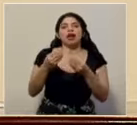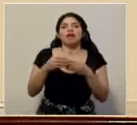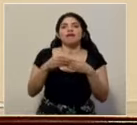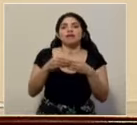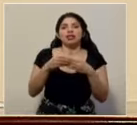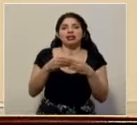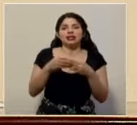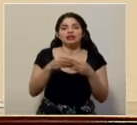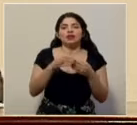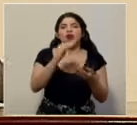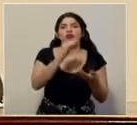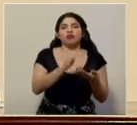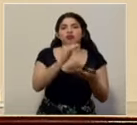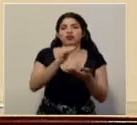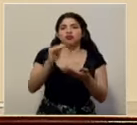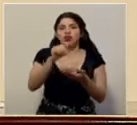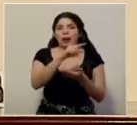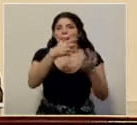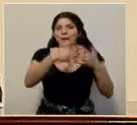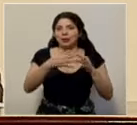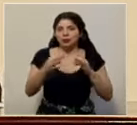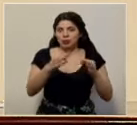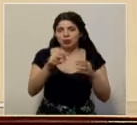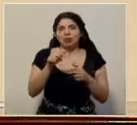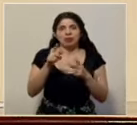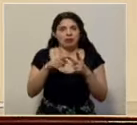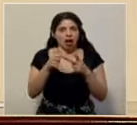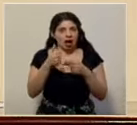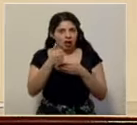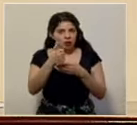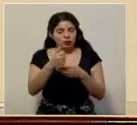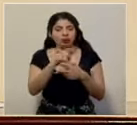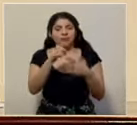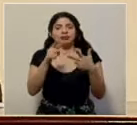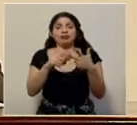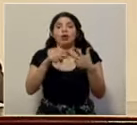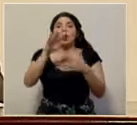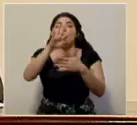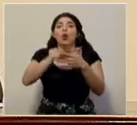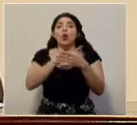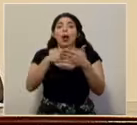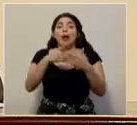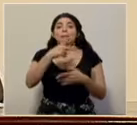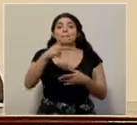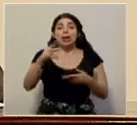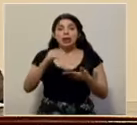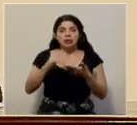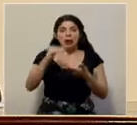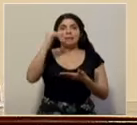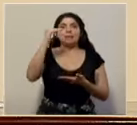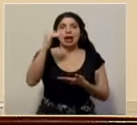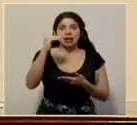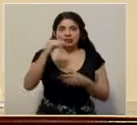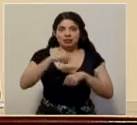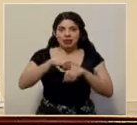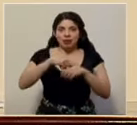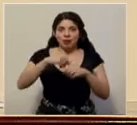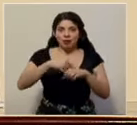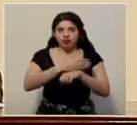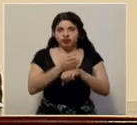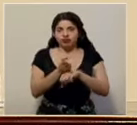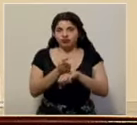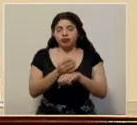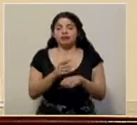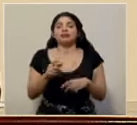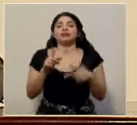su consumo en empresas turísticas, eso ayuda. El incremento del horario de disfrute de las playas, eso ayuda. El hecho de que